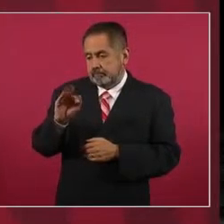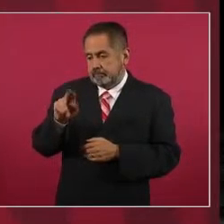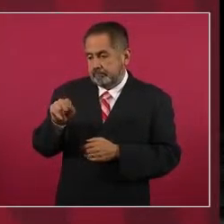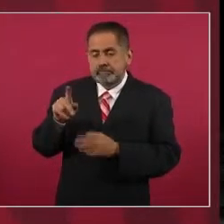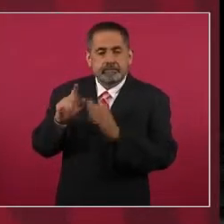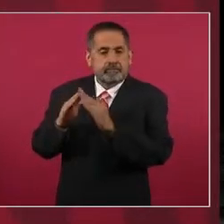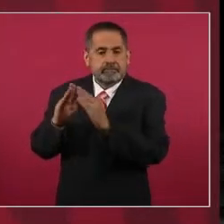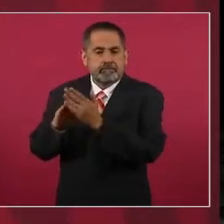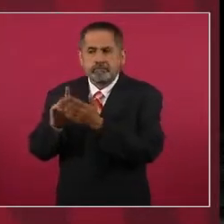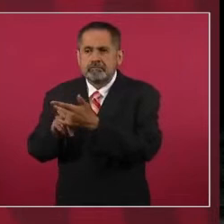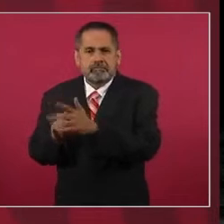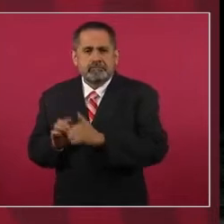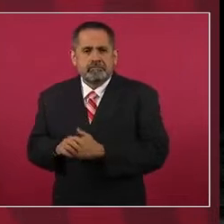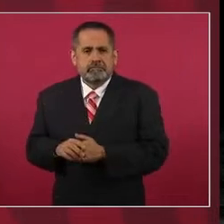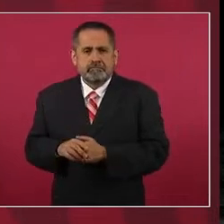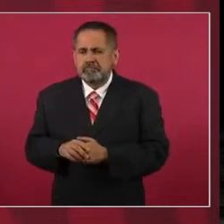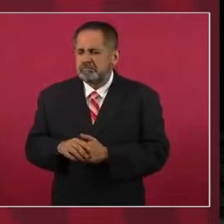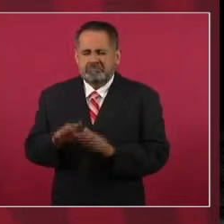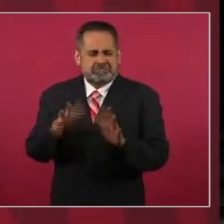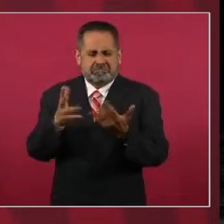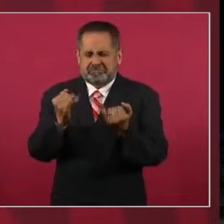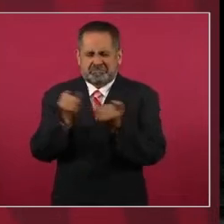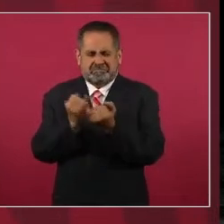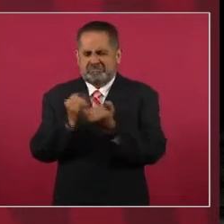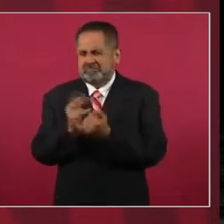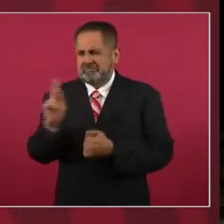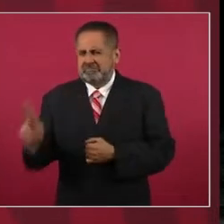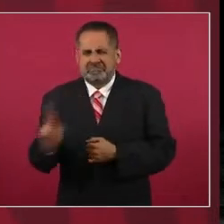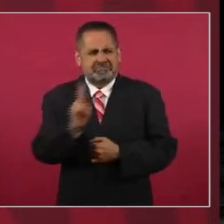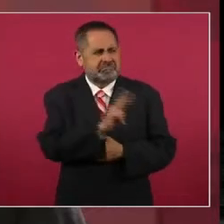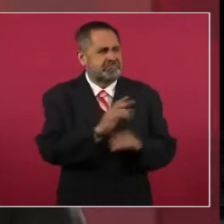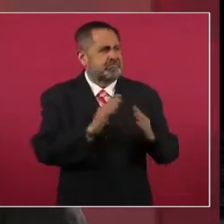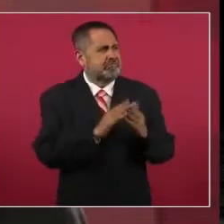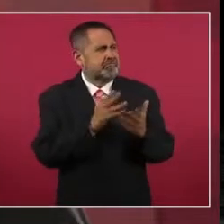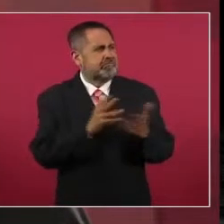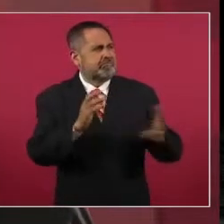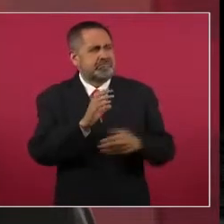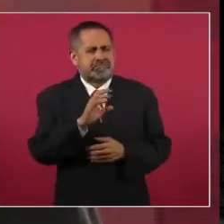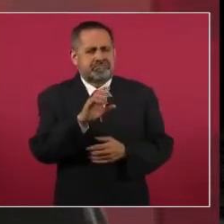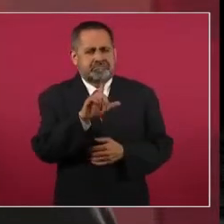es casi igual que la de claudio ah